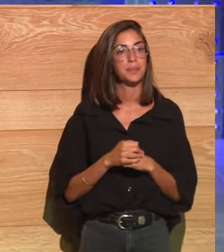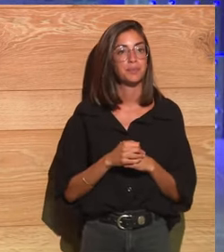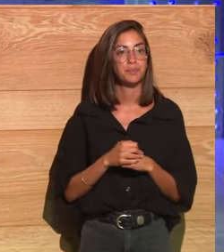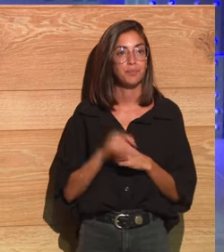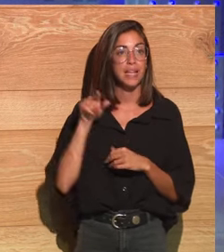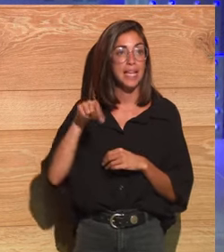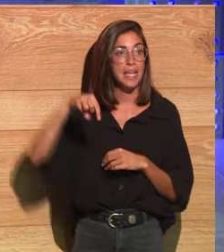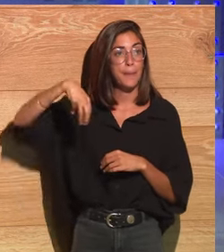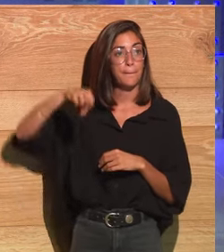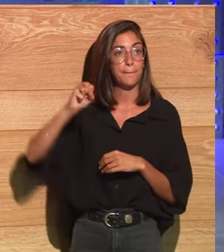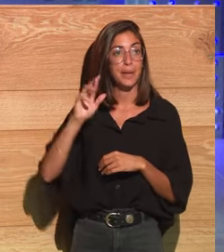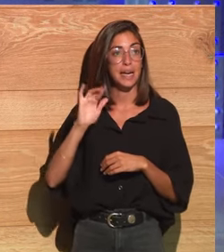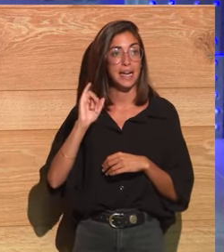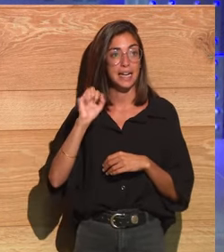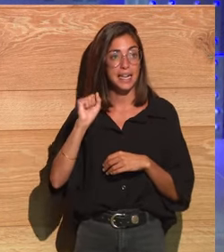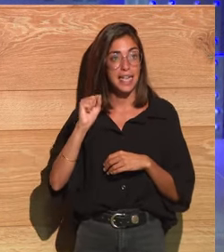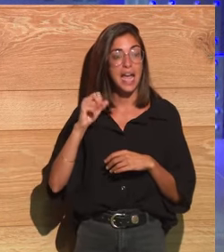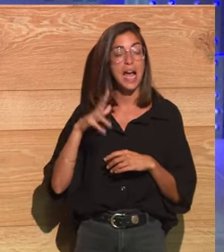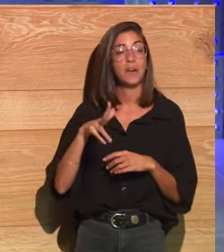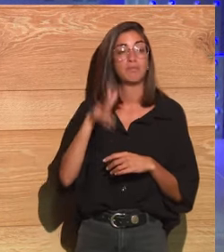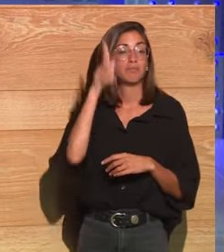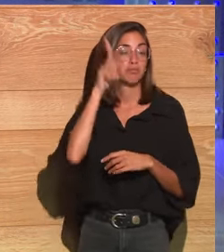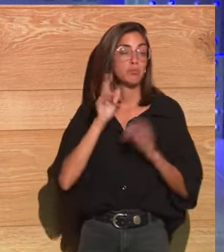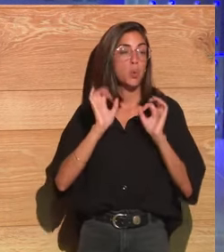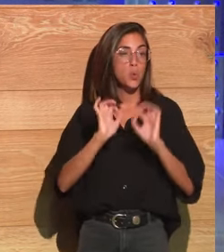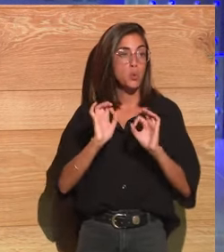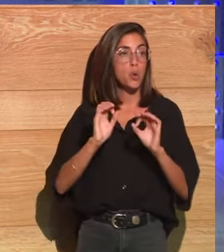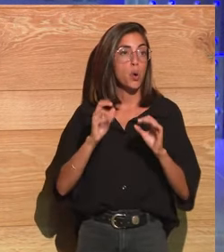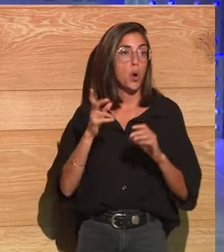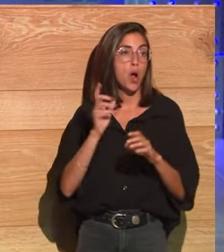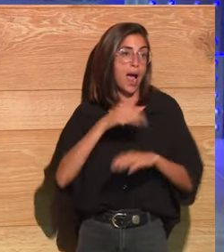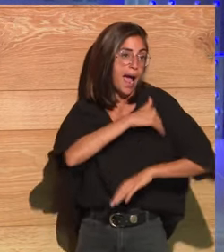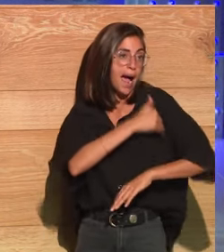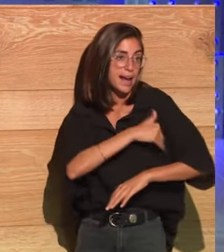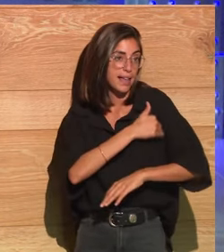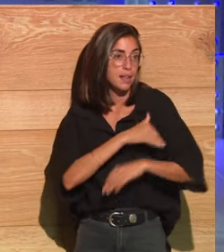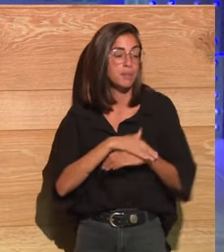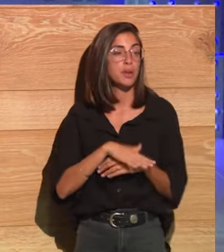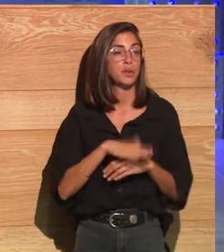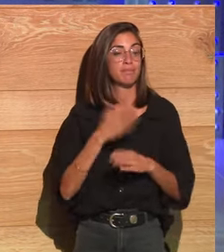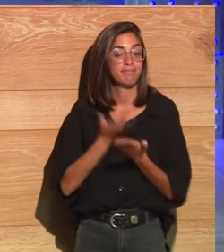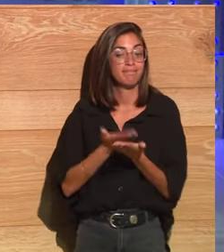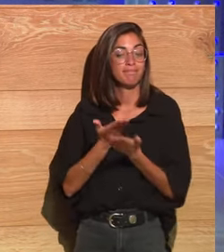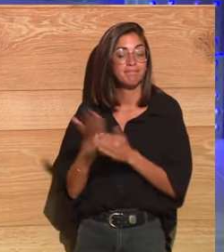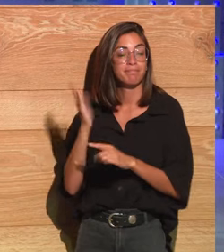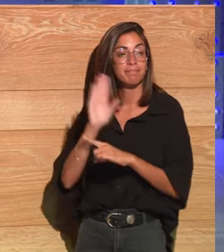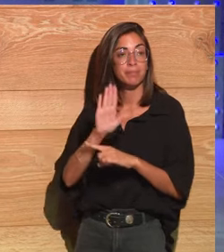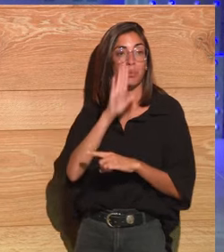Bueno, María Martinón tiene un gran prestigio académico, como lo demuestra el hecho de que es